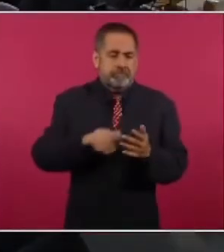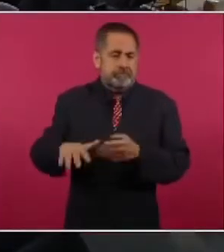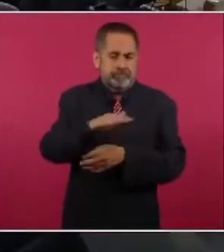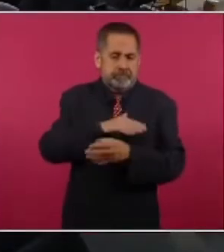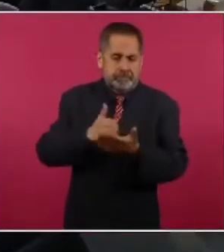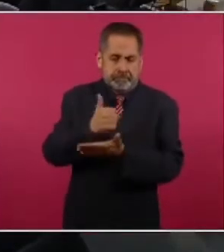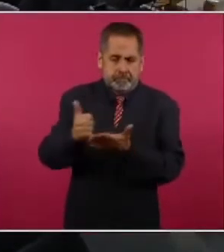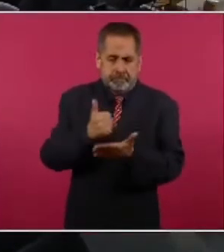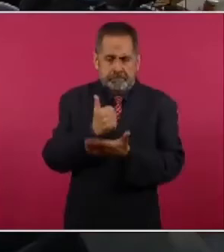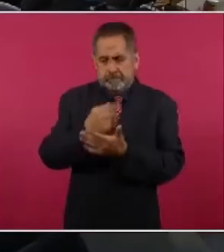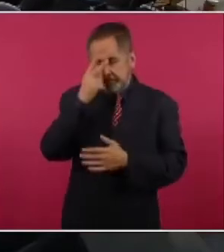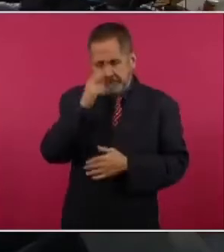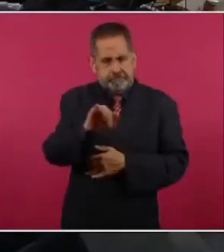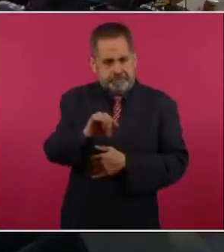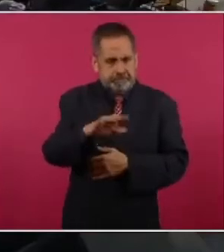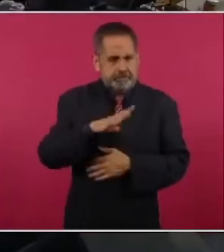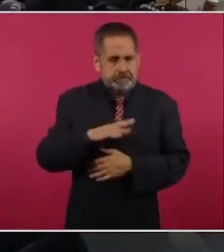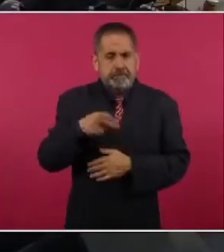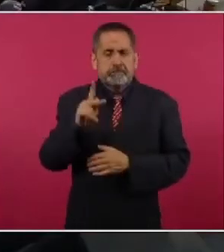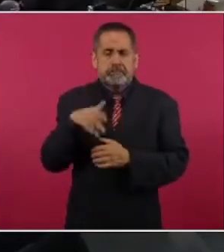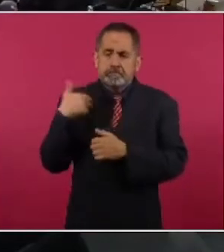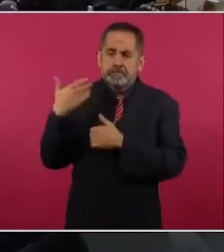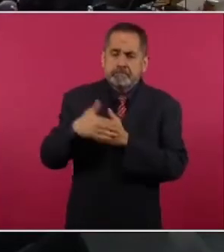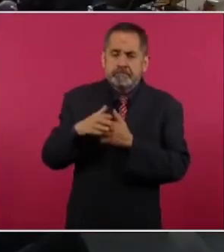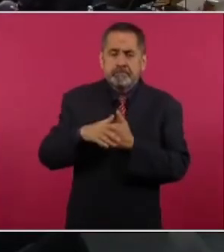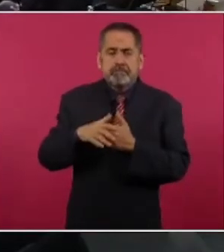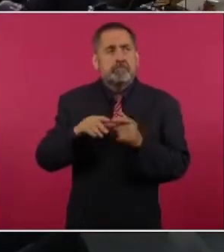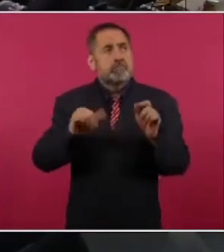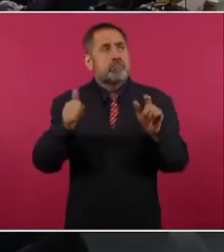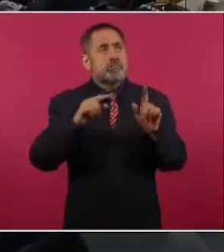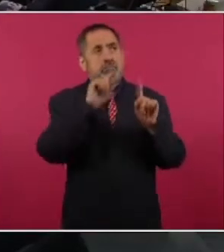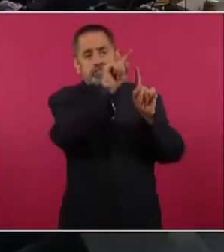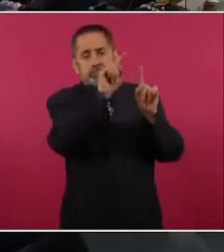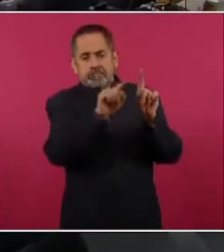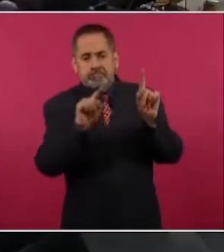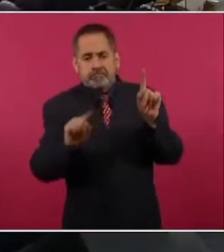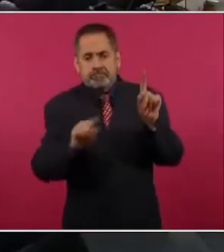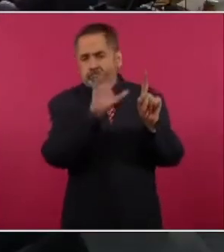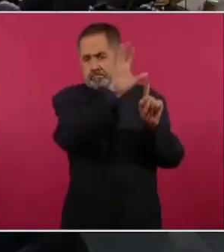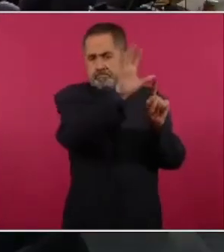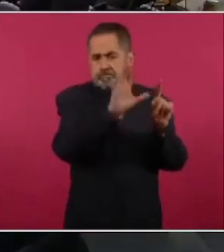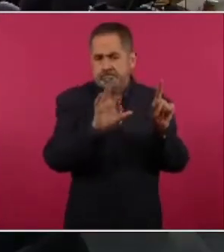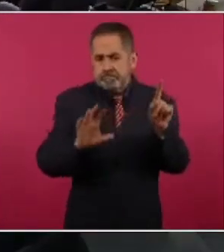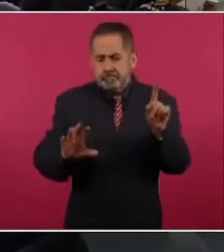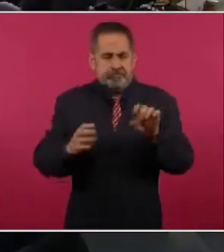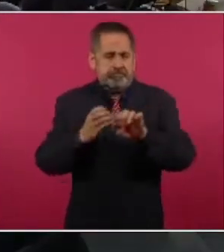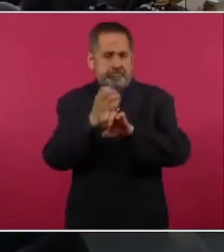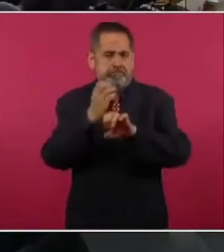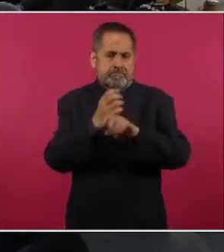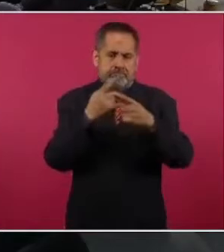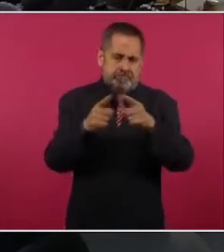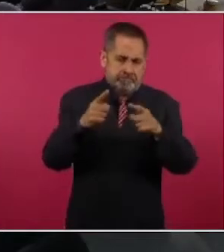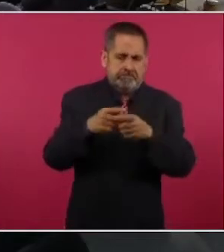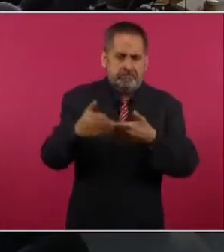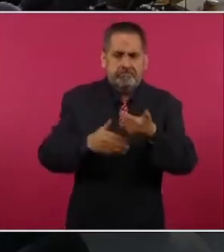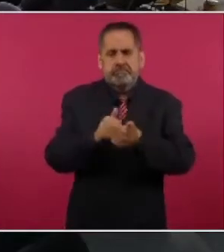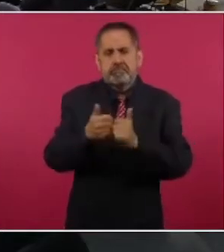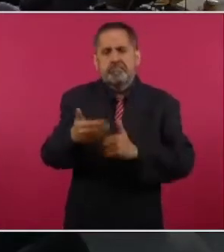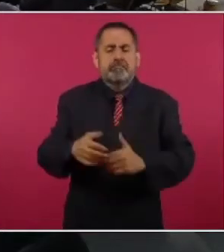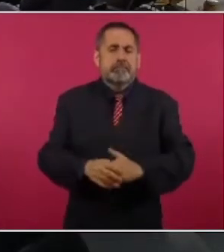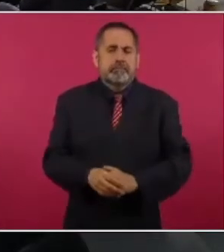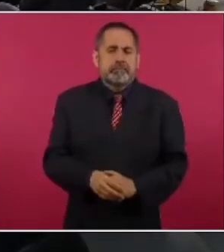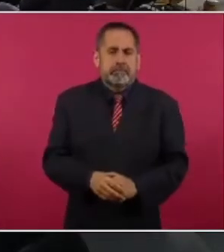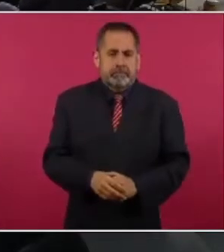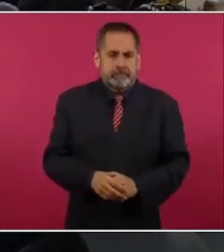México, pero tenemos en puerta hacerlo regional esto para otros estados, progresivamente.